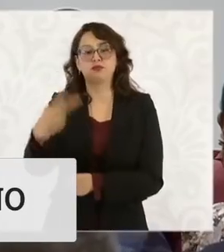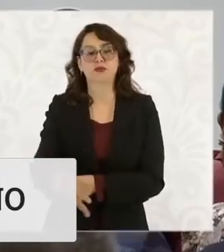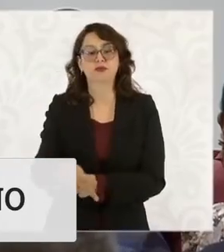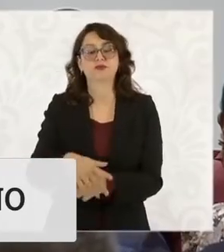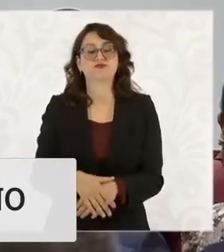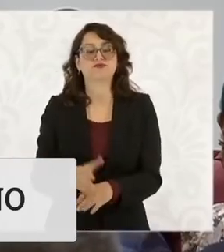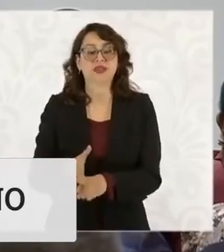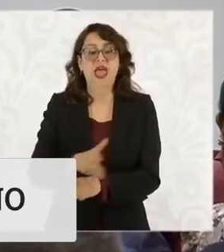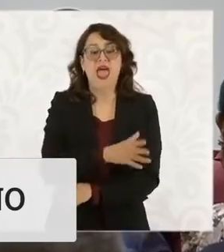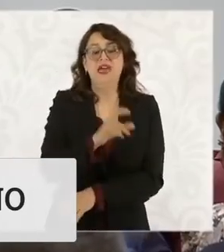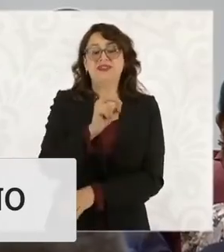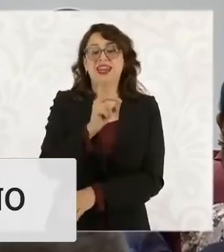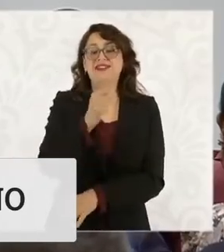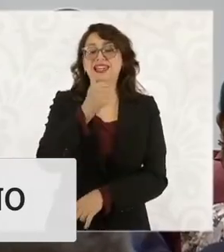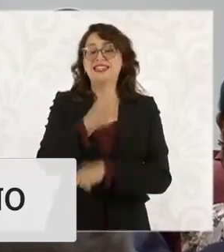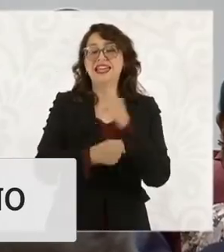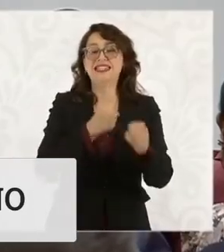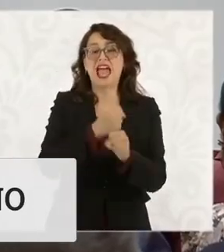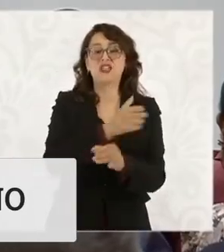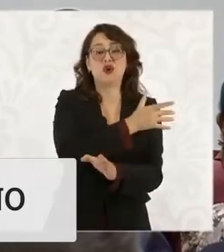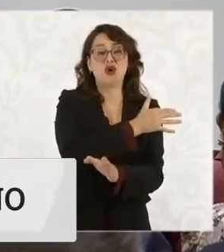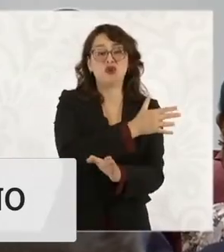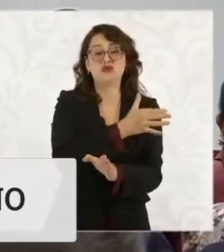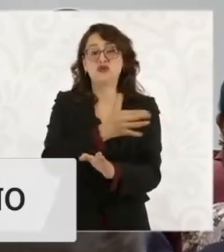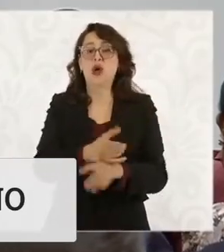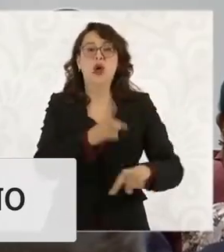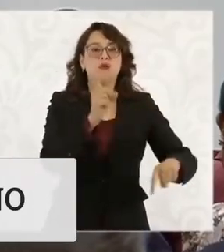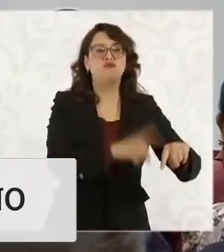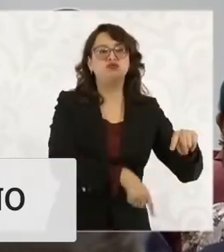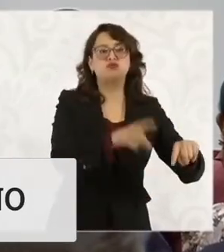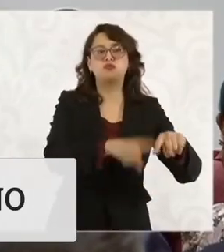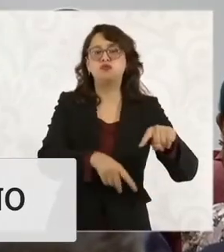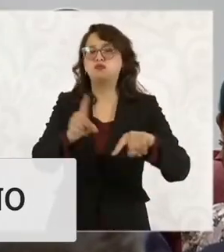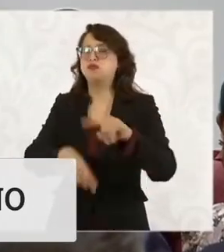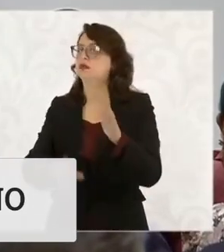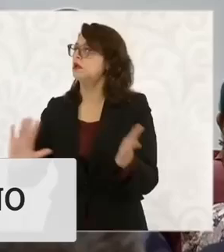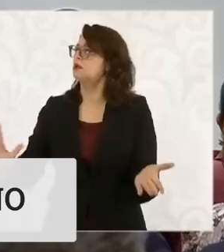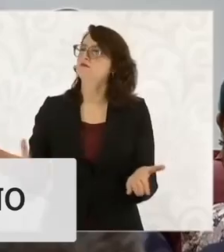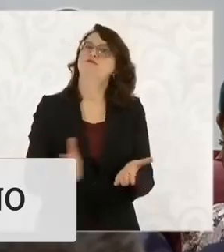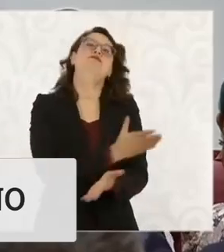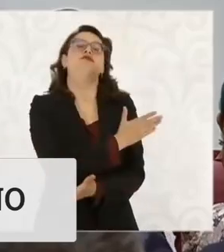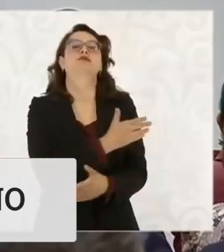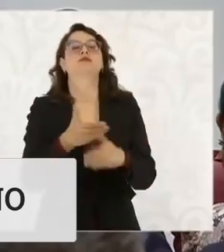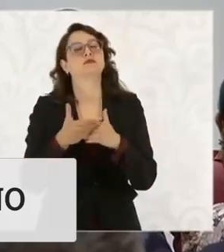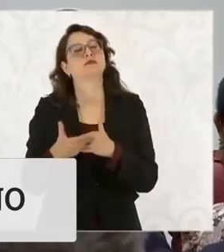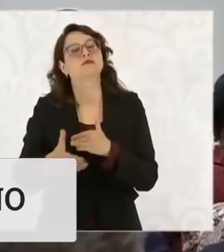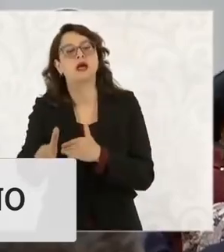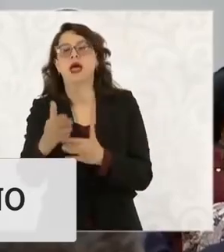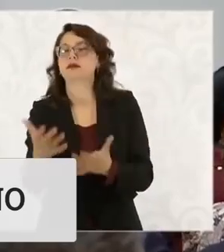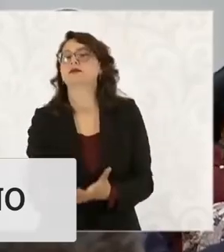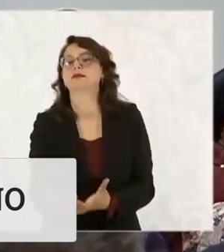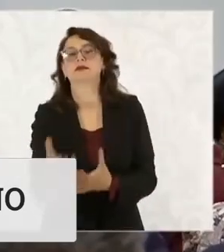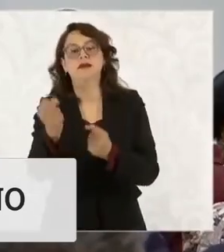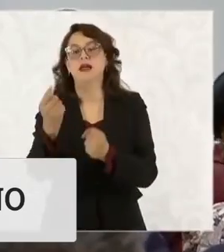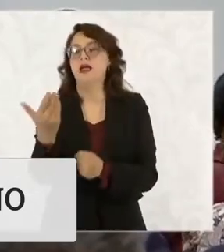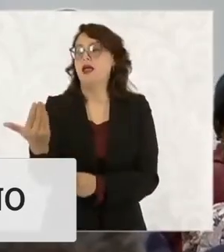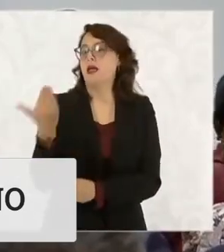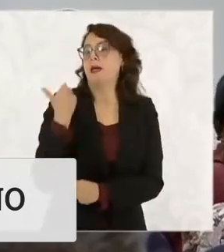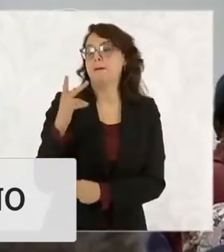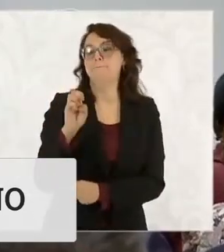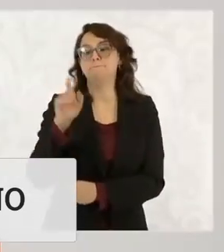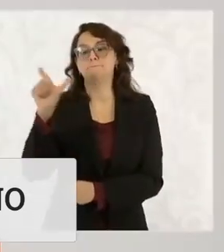36 años de desmantelamiento y endeudamiento van quedando en el pasado. Pemex presentó recientemente su